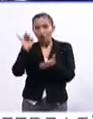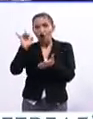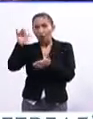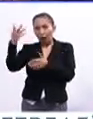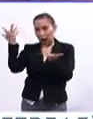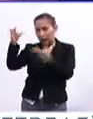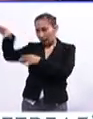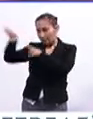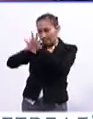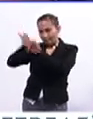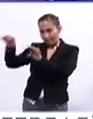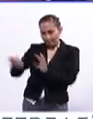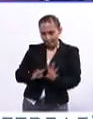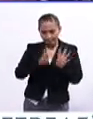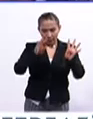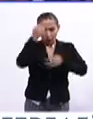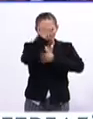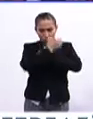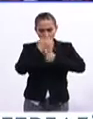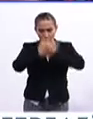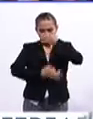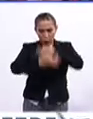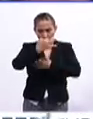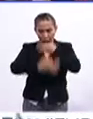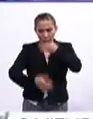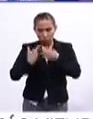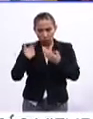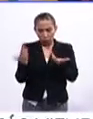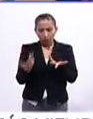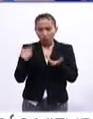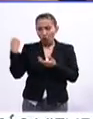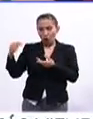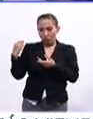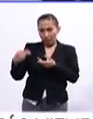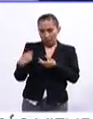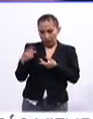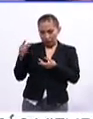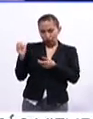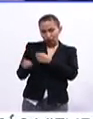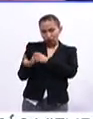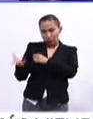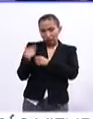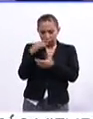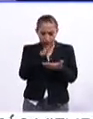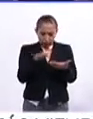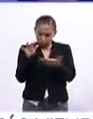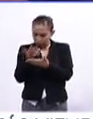Cultura Económica, de manera bajo seudónimo, ellos leen